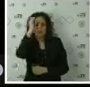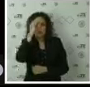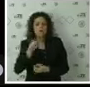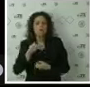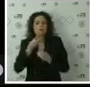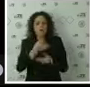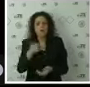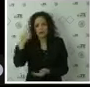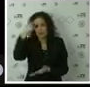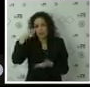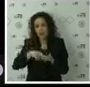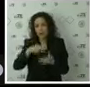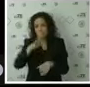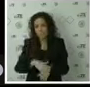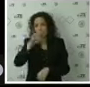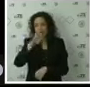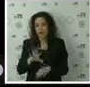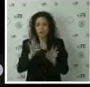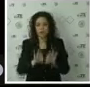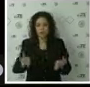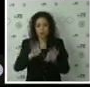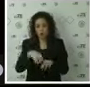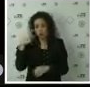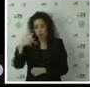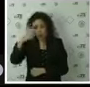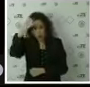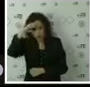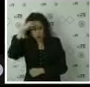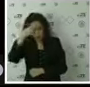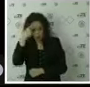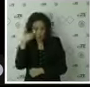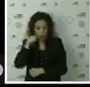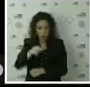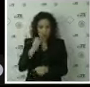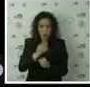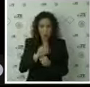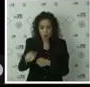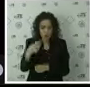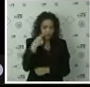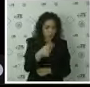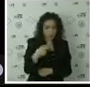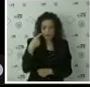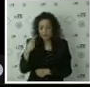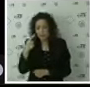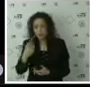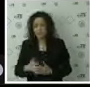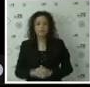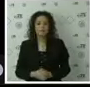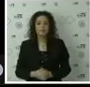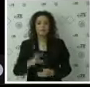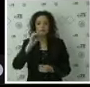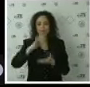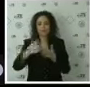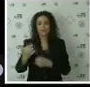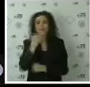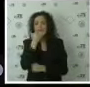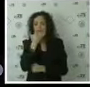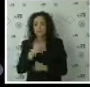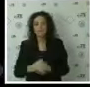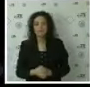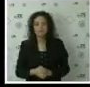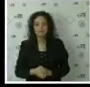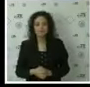lo más oportuno para ti y para tu experiencia que estás viviendo, desde luego. Gracias, una disculpa.